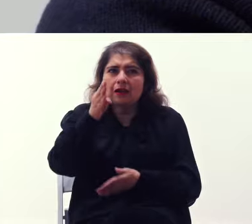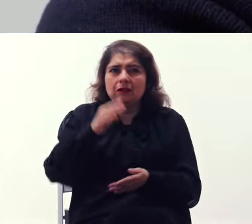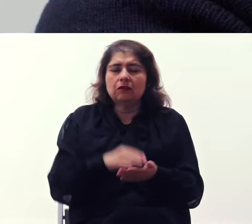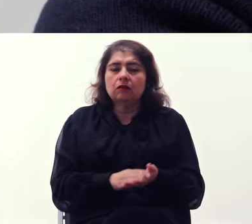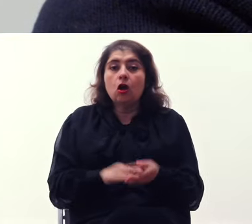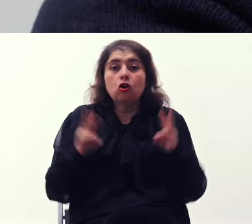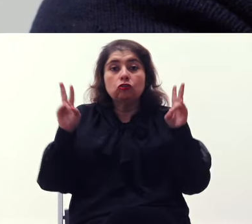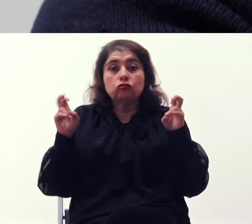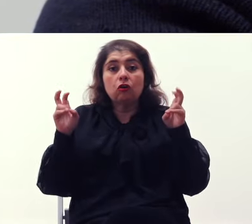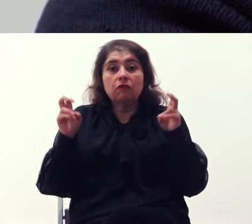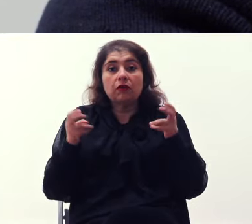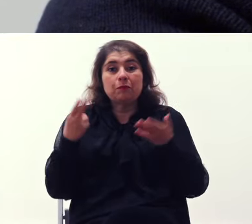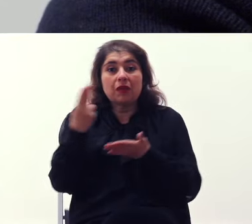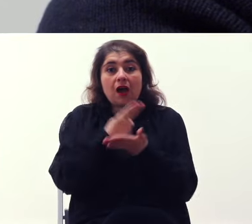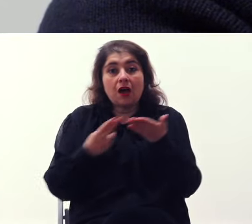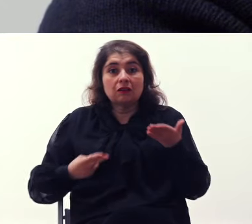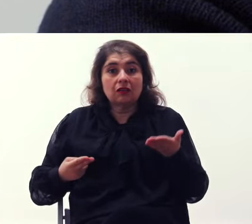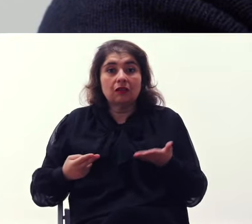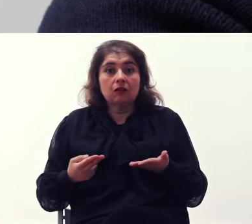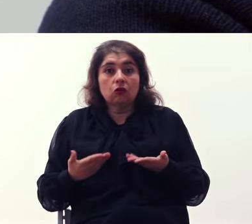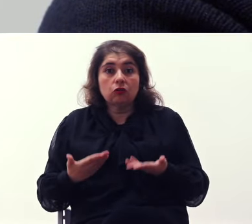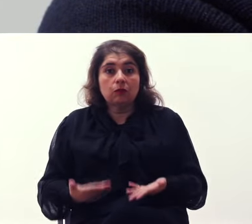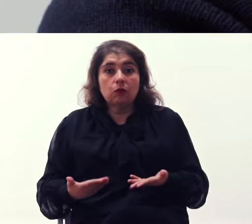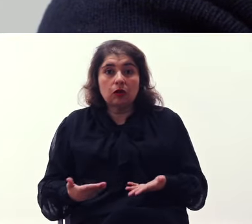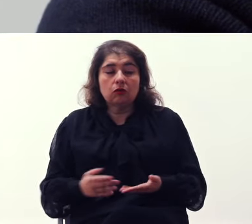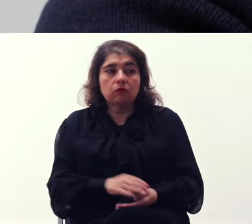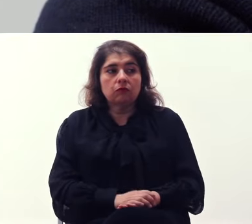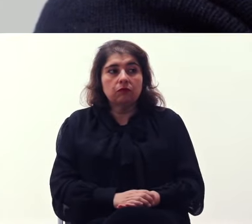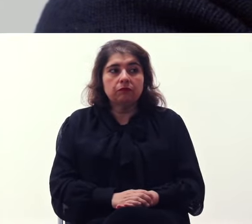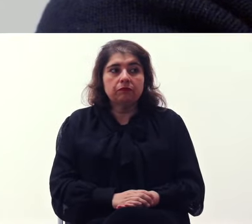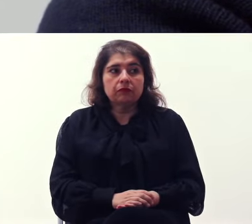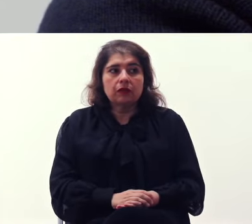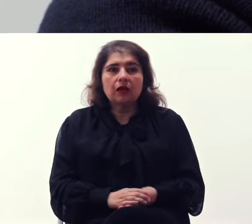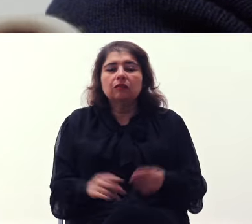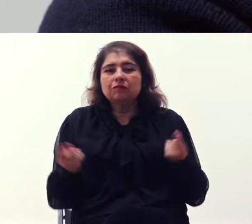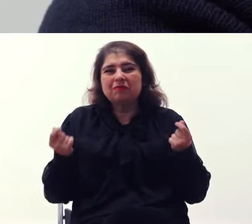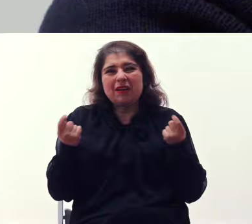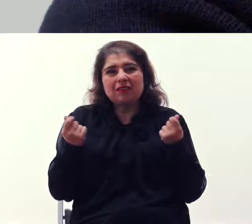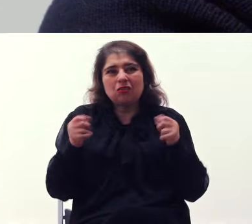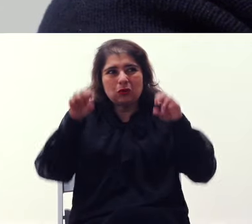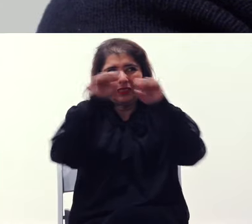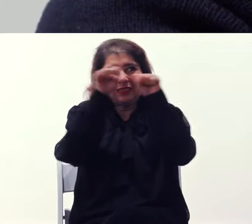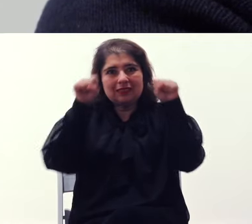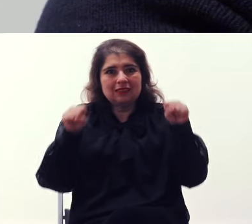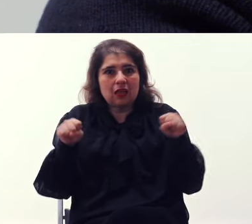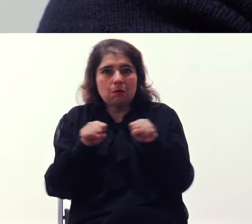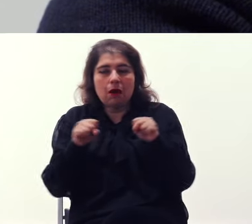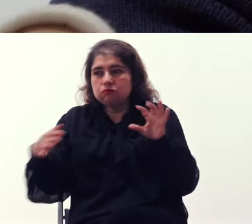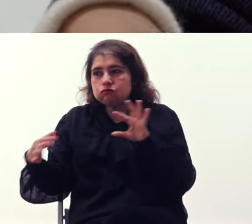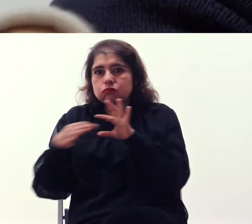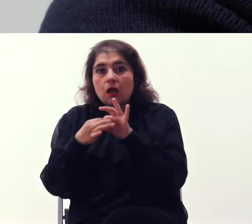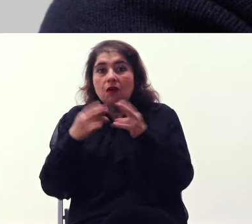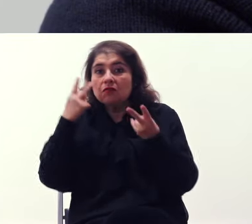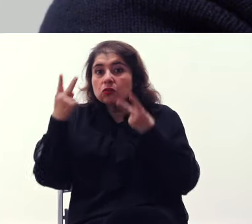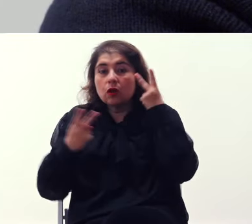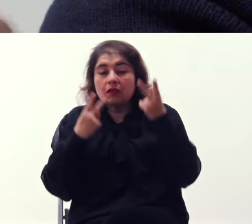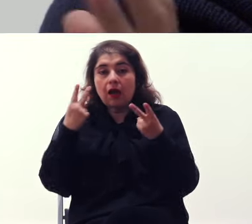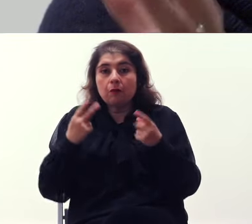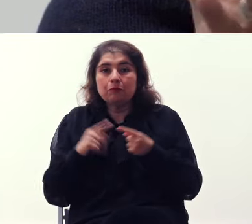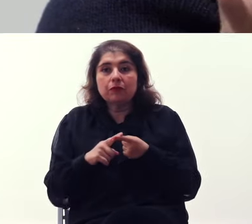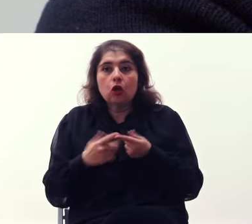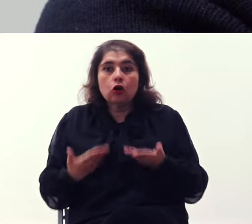se ha creado fantasiosamente sobre lo que es el arte contemporáneo y como una forma, un sistema que se inserta a la vez en